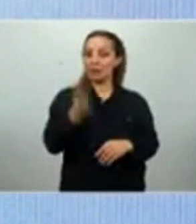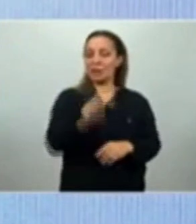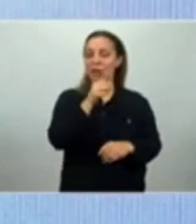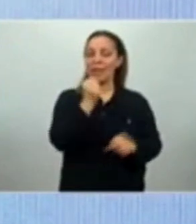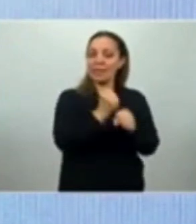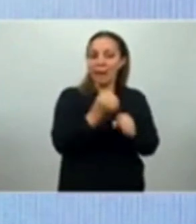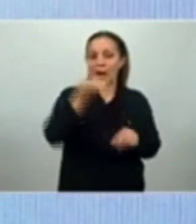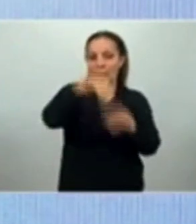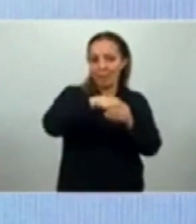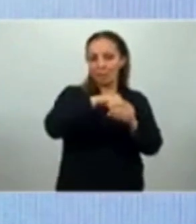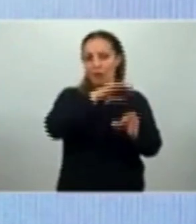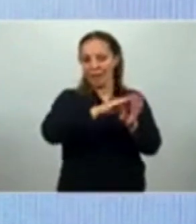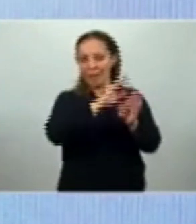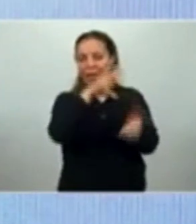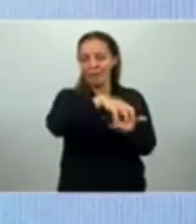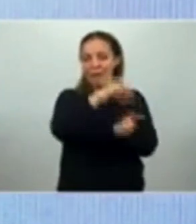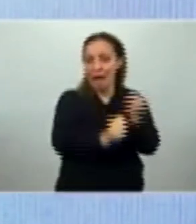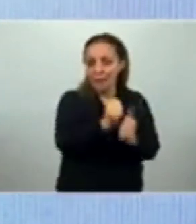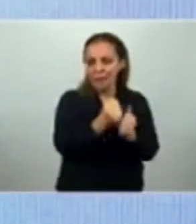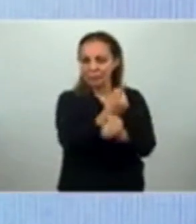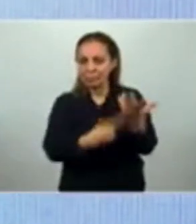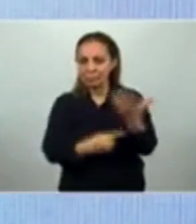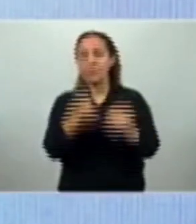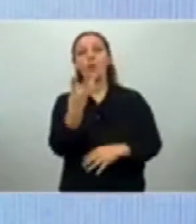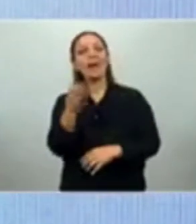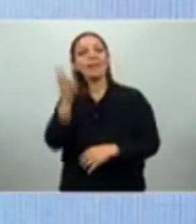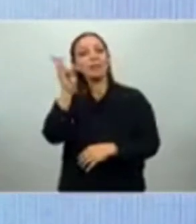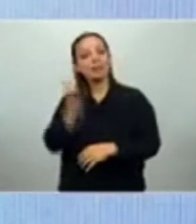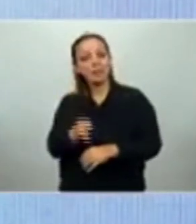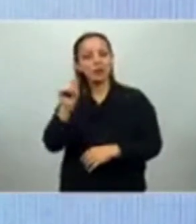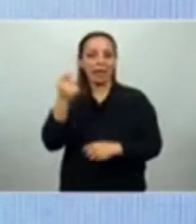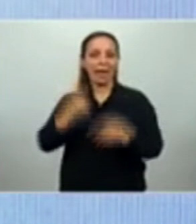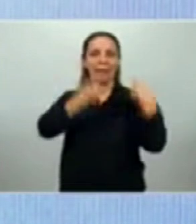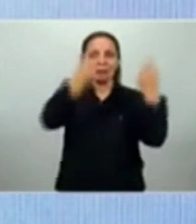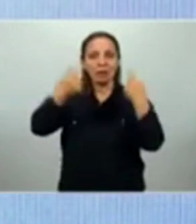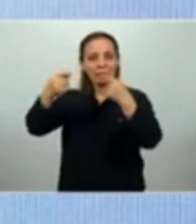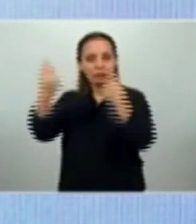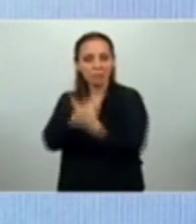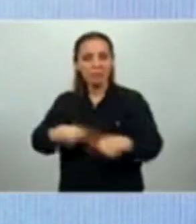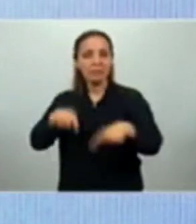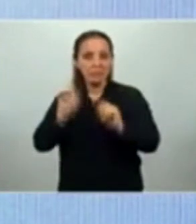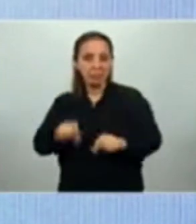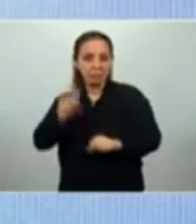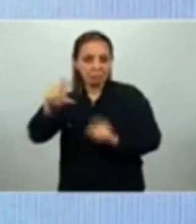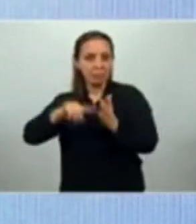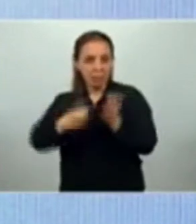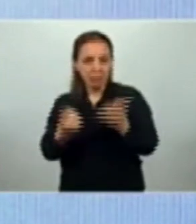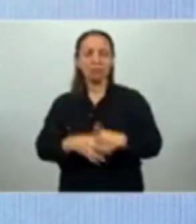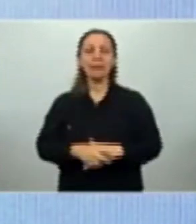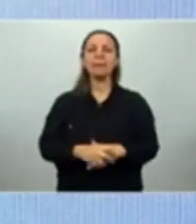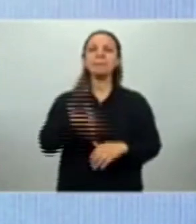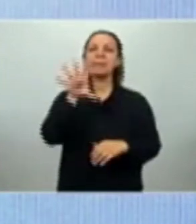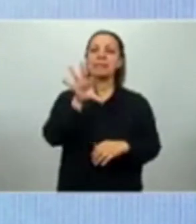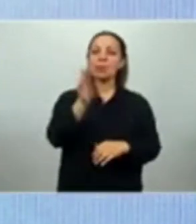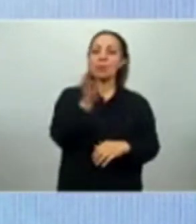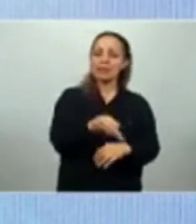empleo industrial de la Argentina. Tenemos también el 40% de las exportaciones. Tenemos también el